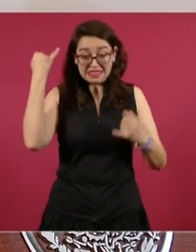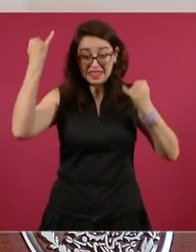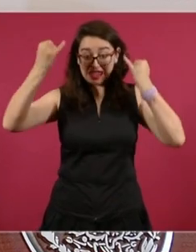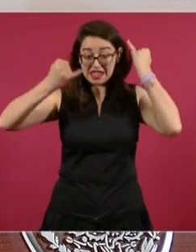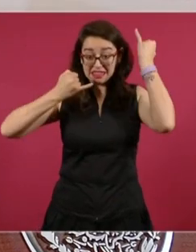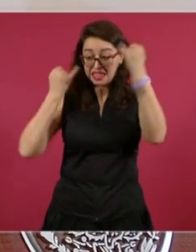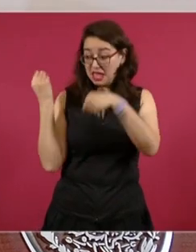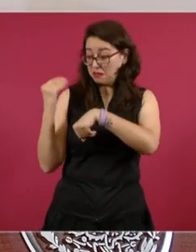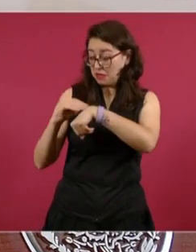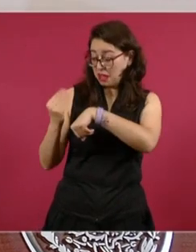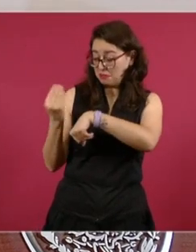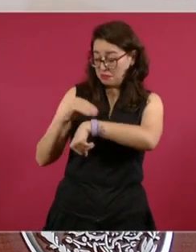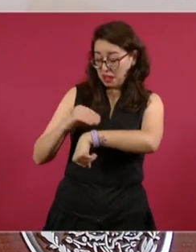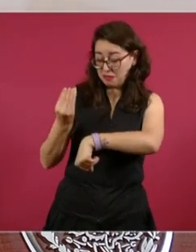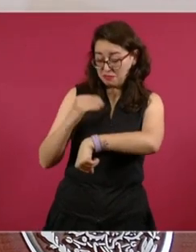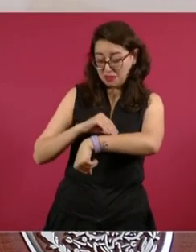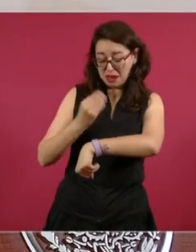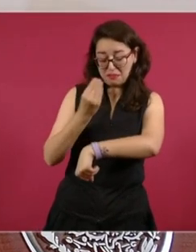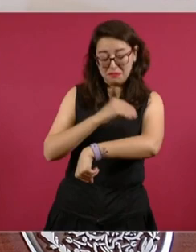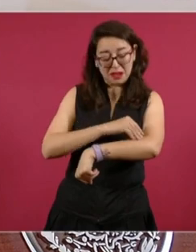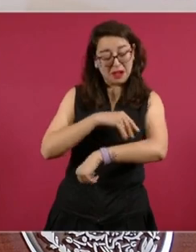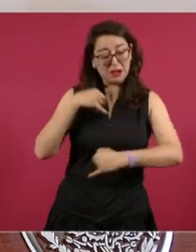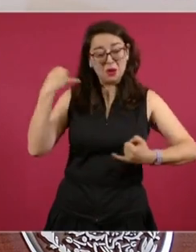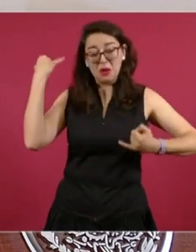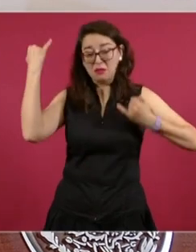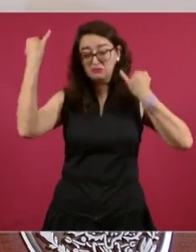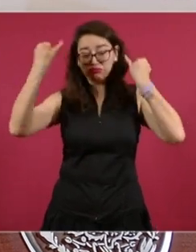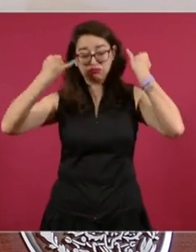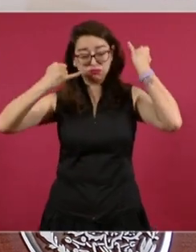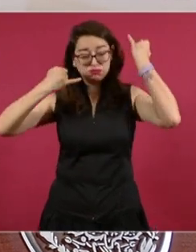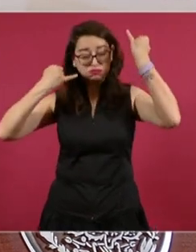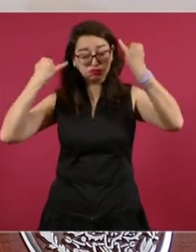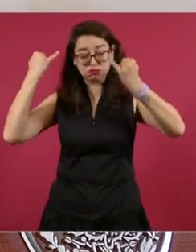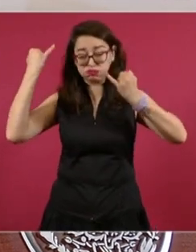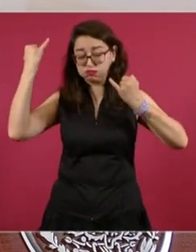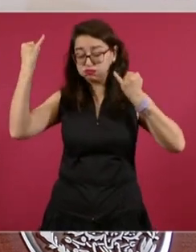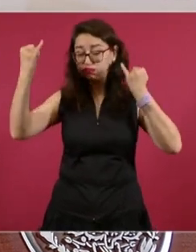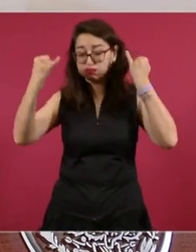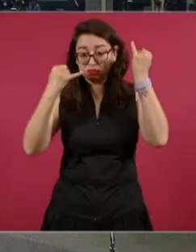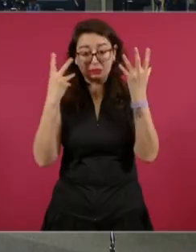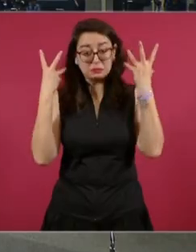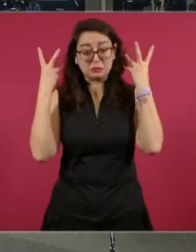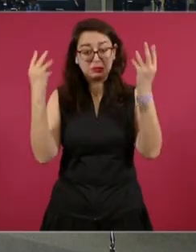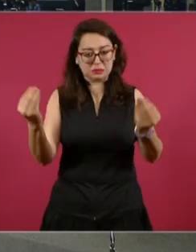a Rosa Isela Rodríguez que nos ponga todas las excusas